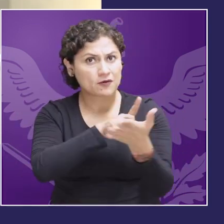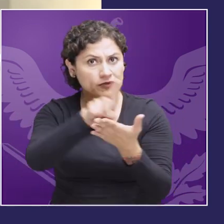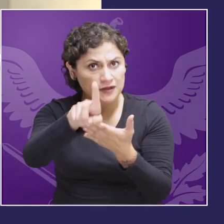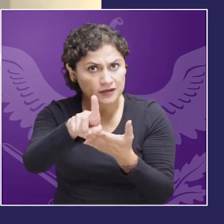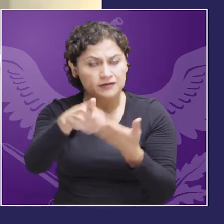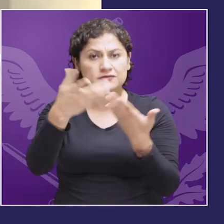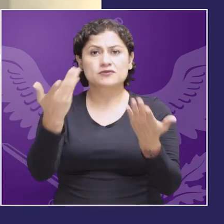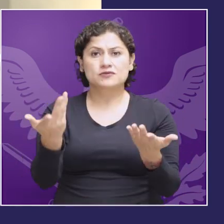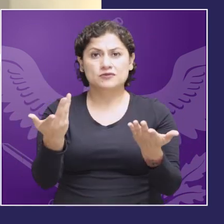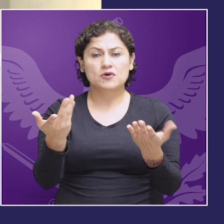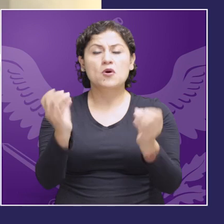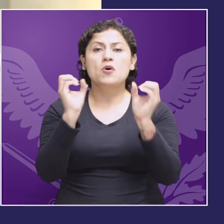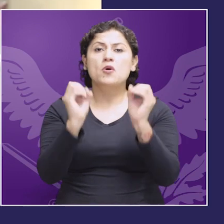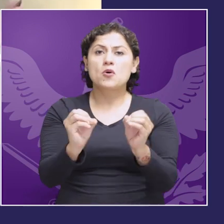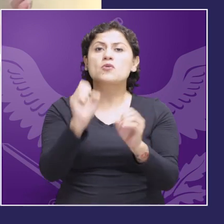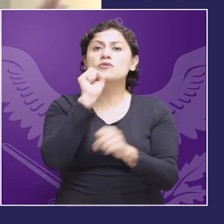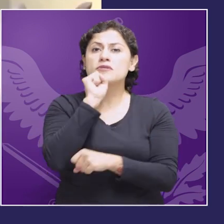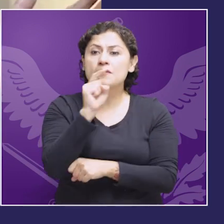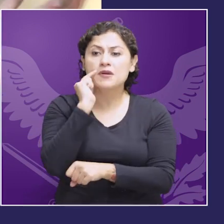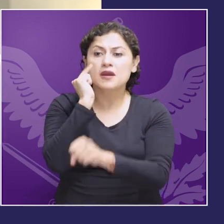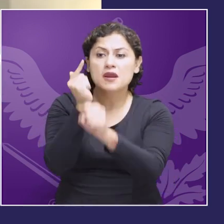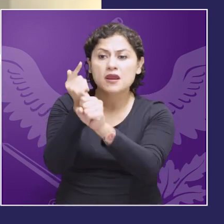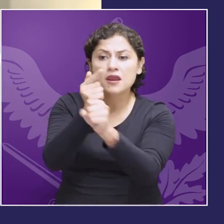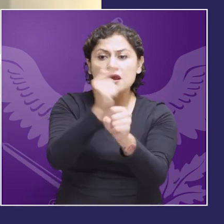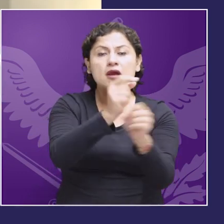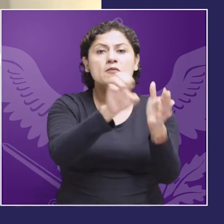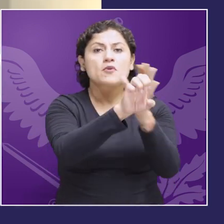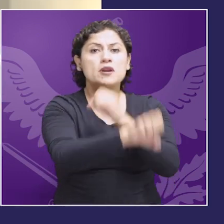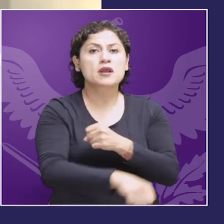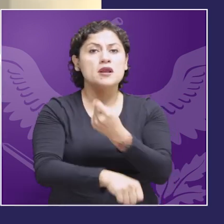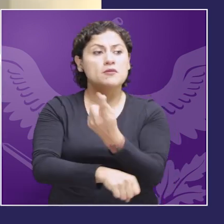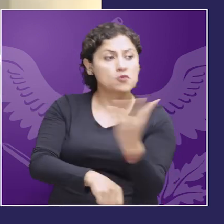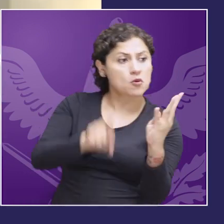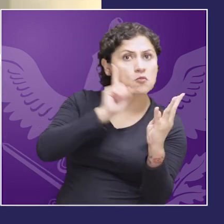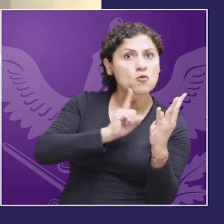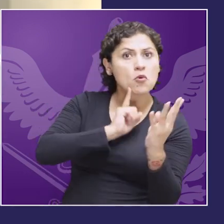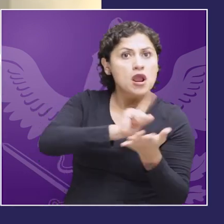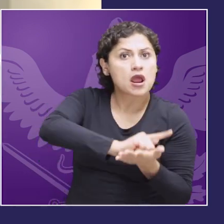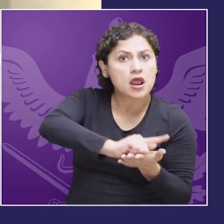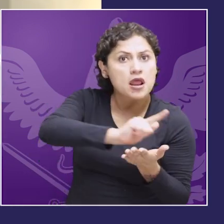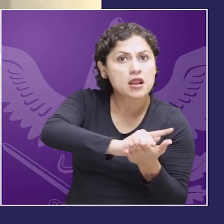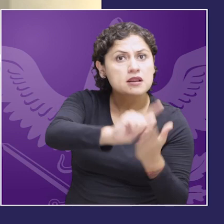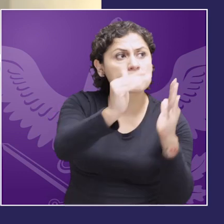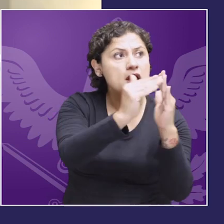crisis, una pérdida de una década en temas de derechos laborales,